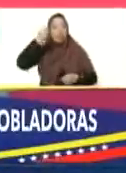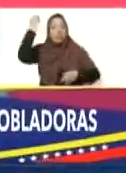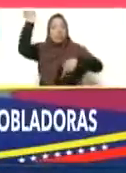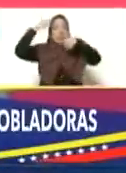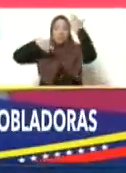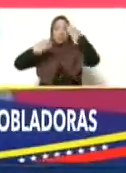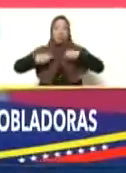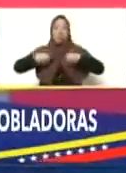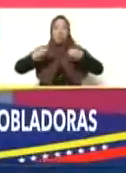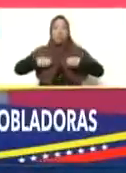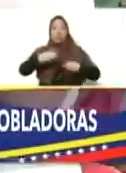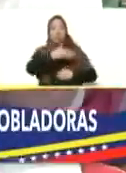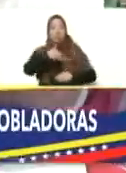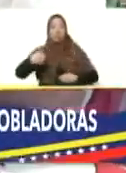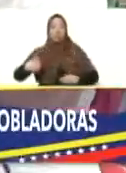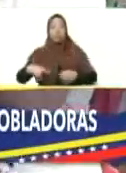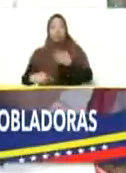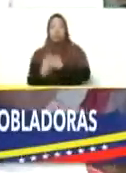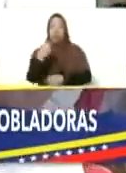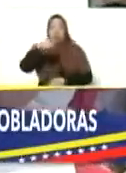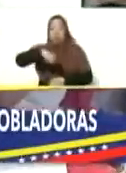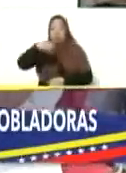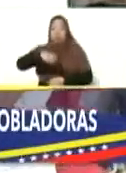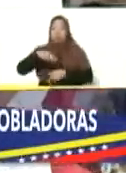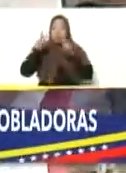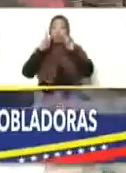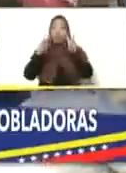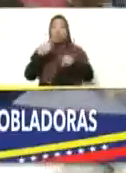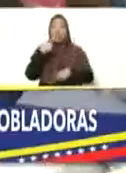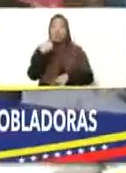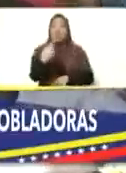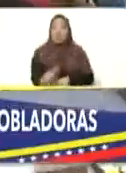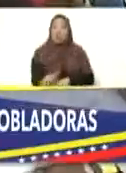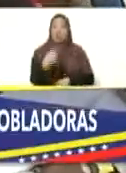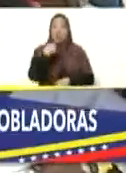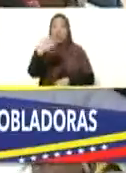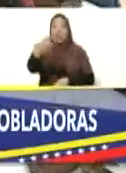saben que usted quería ver y aquí estamos diciéndoles